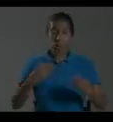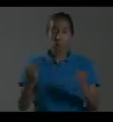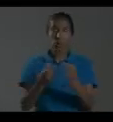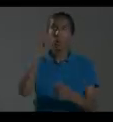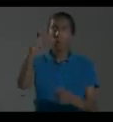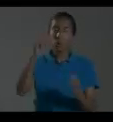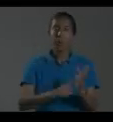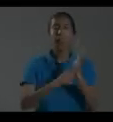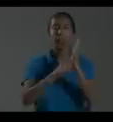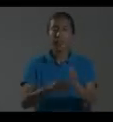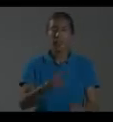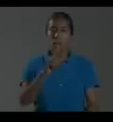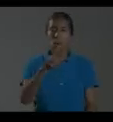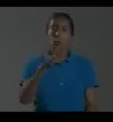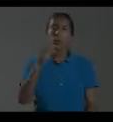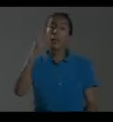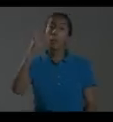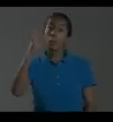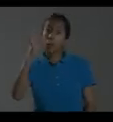Entonces,